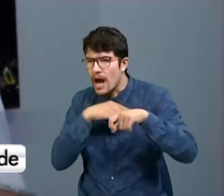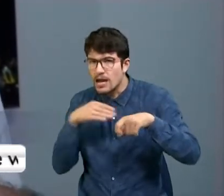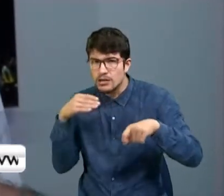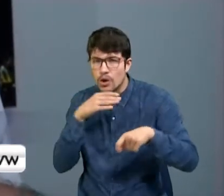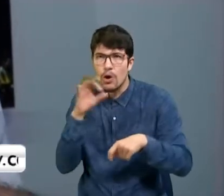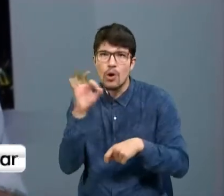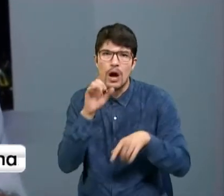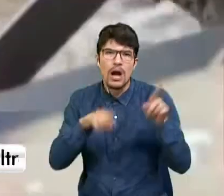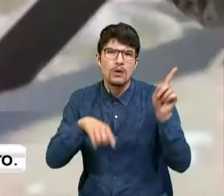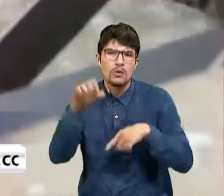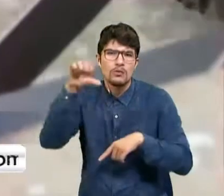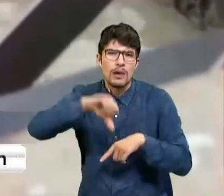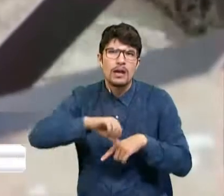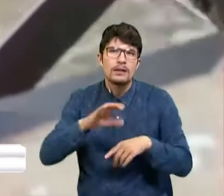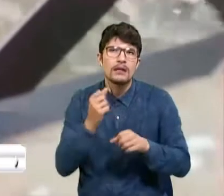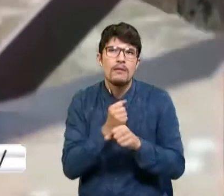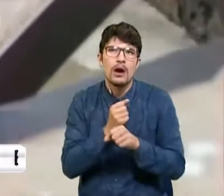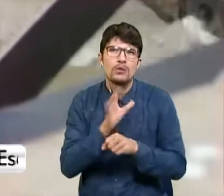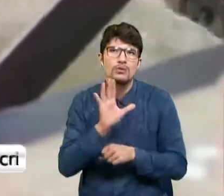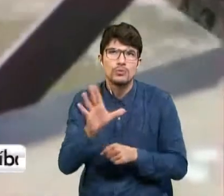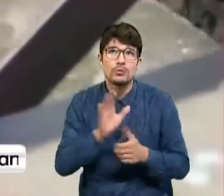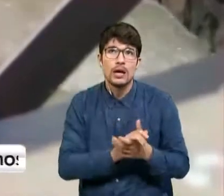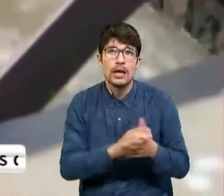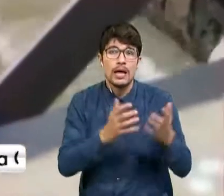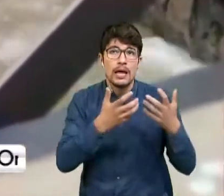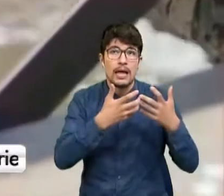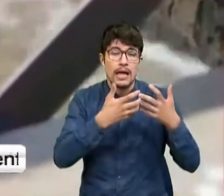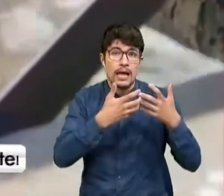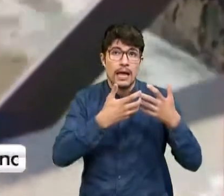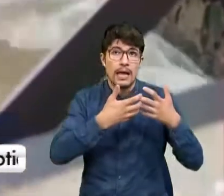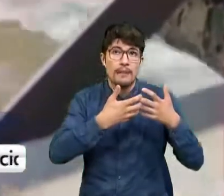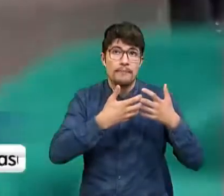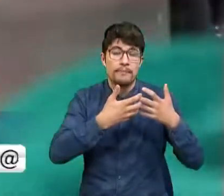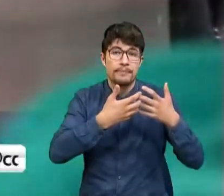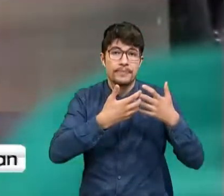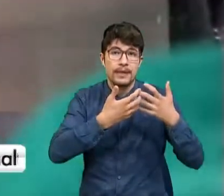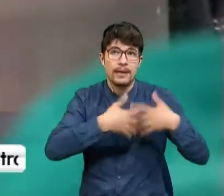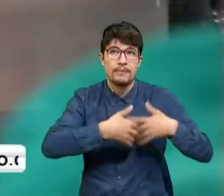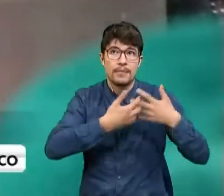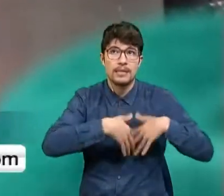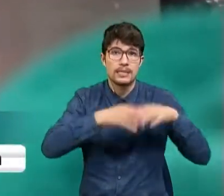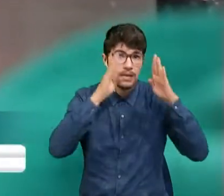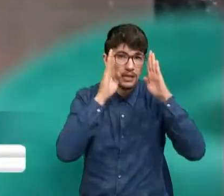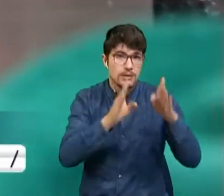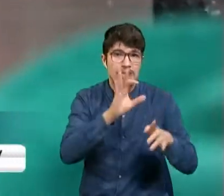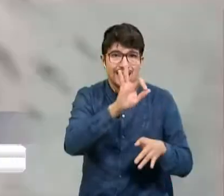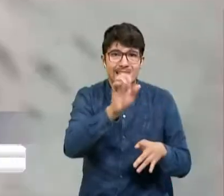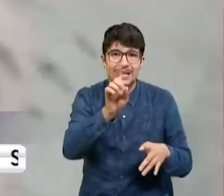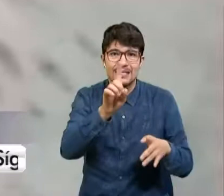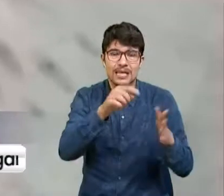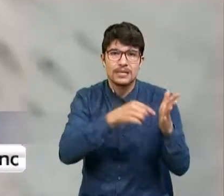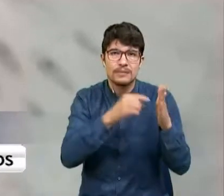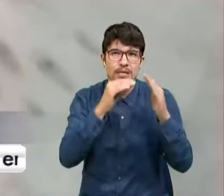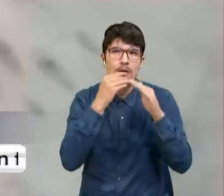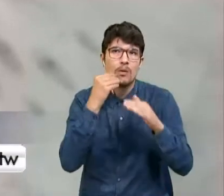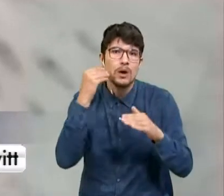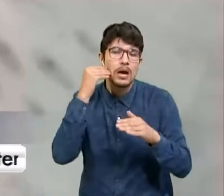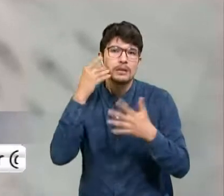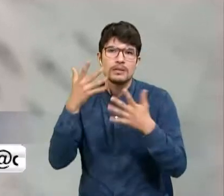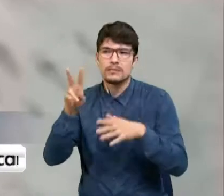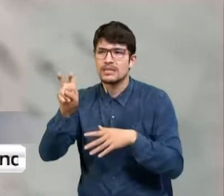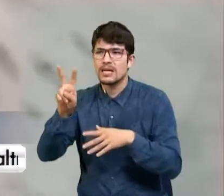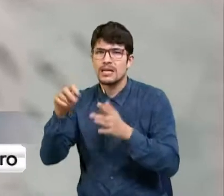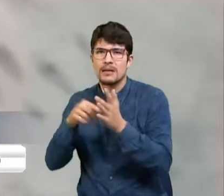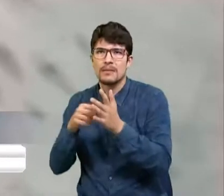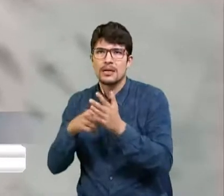veces mala operación de la planta la empresa atiende un total de 36 mil hogares de los cuales 7 mil consumen mensualmente